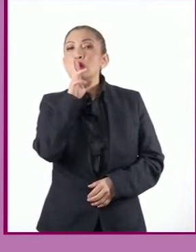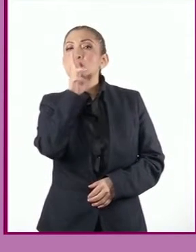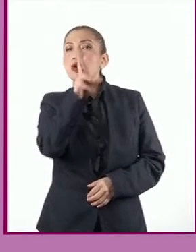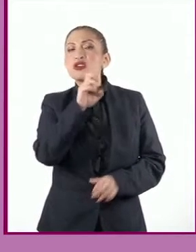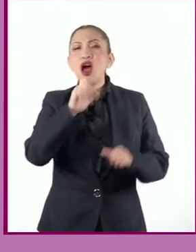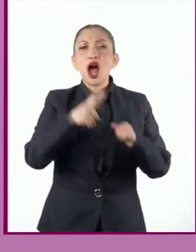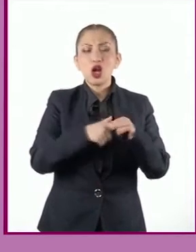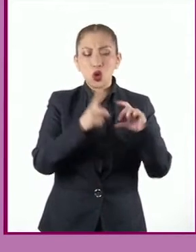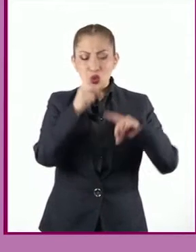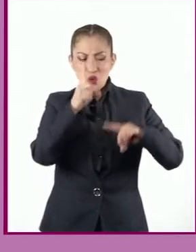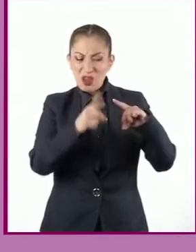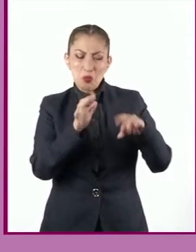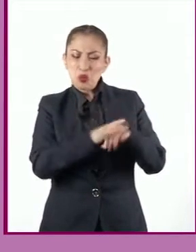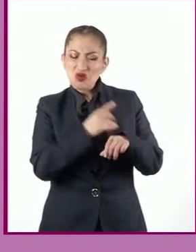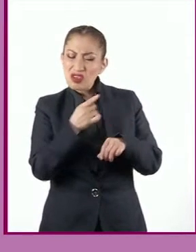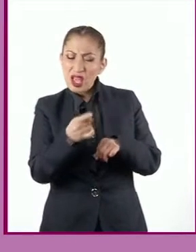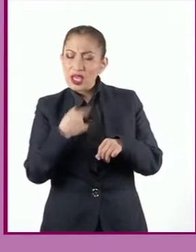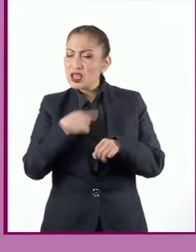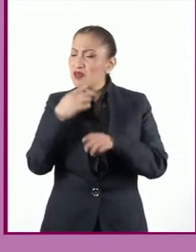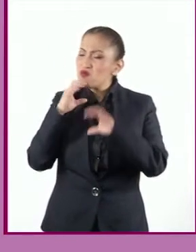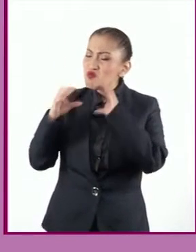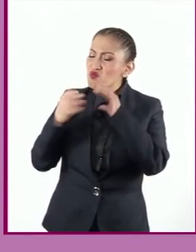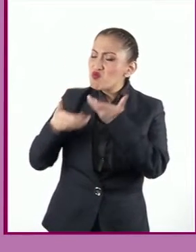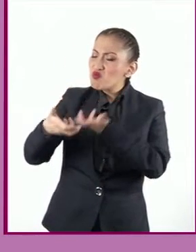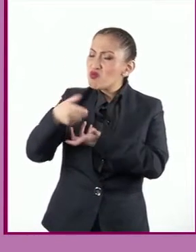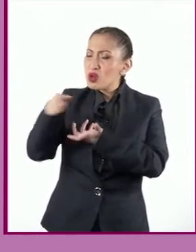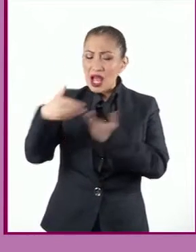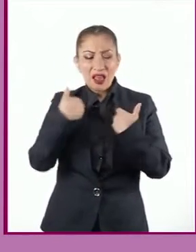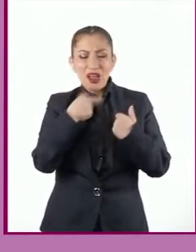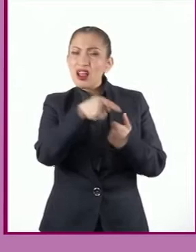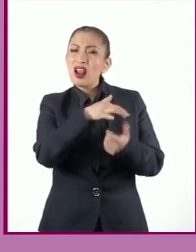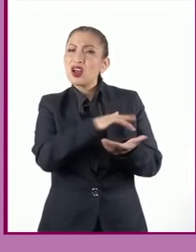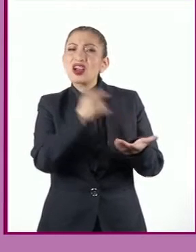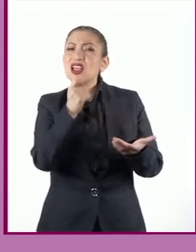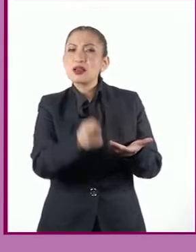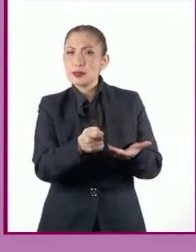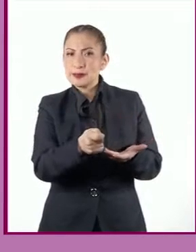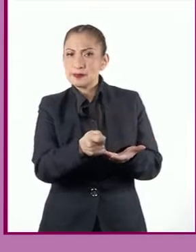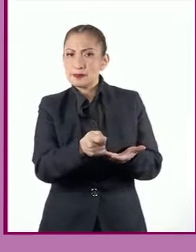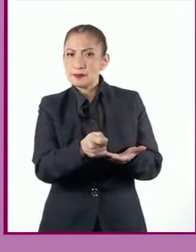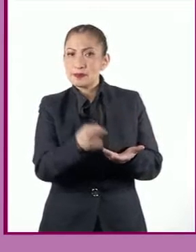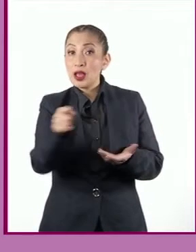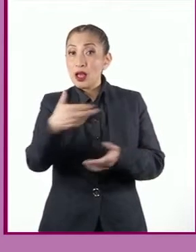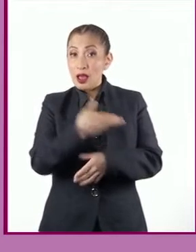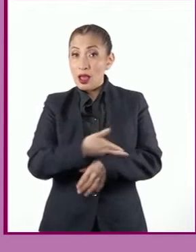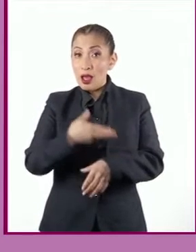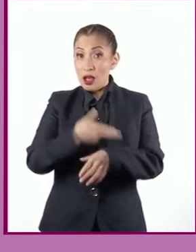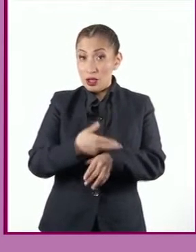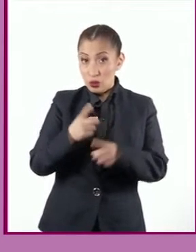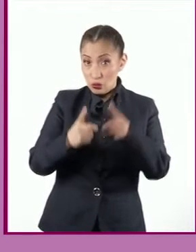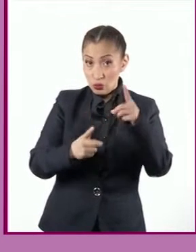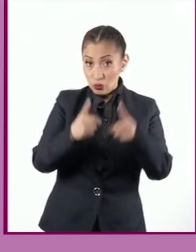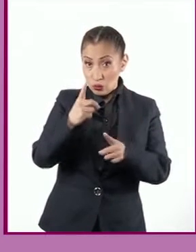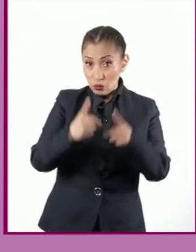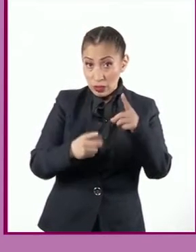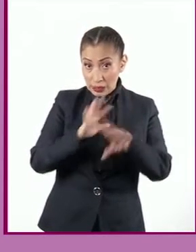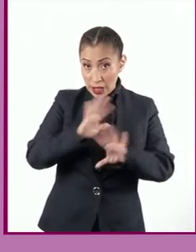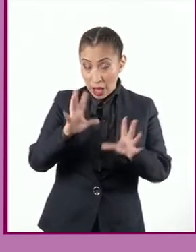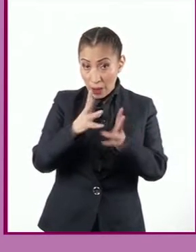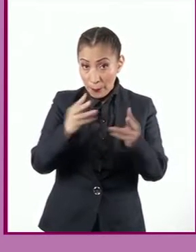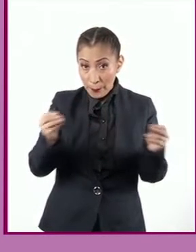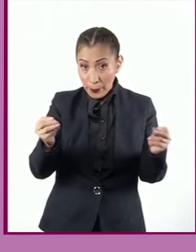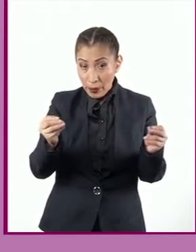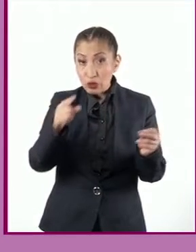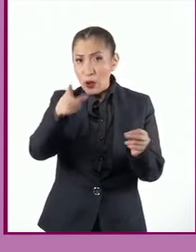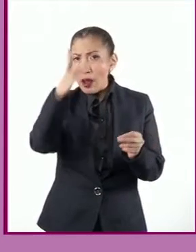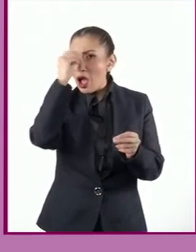respondan dudas y compartan. ¿Qué tanto entendieron de la lectura? ¿Solucionaron sus dudas?